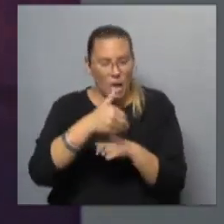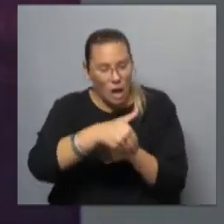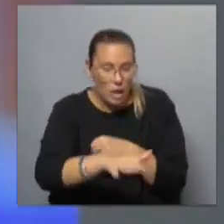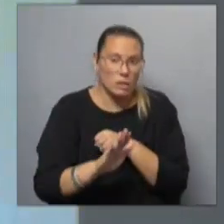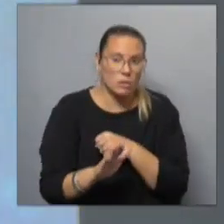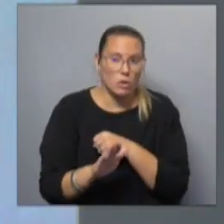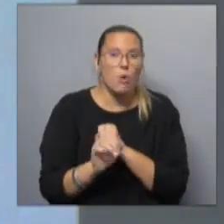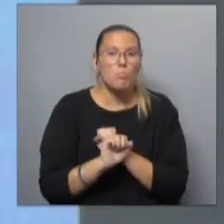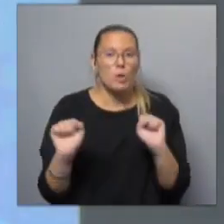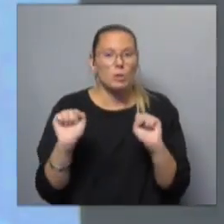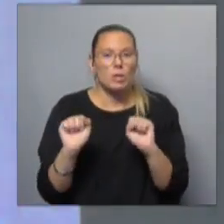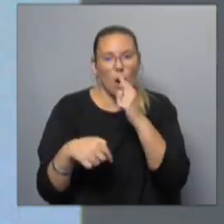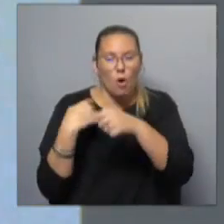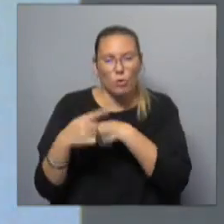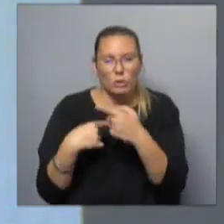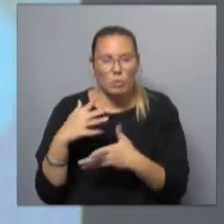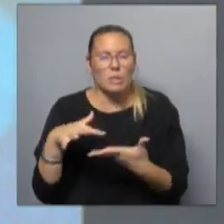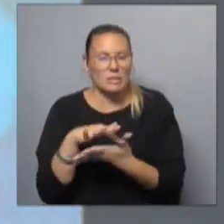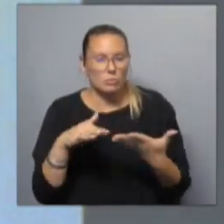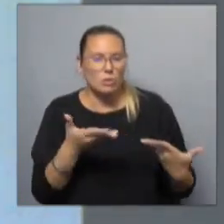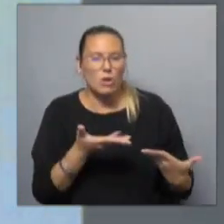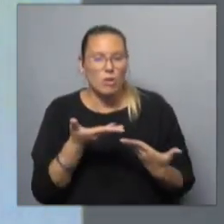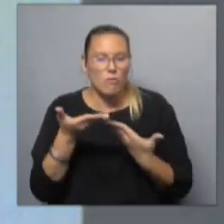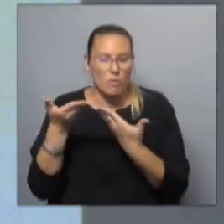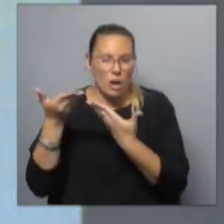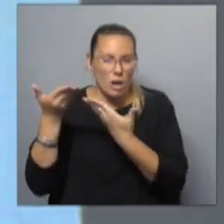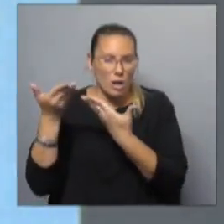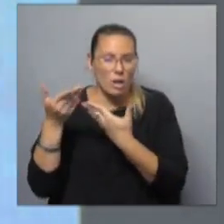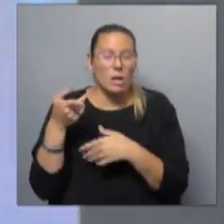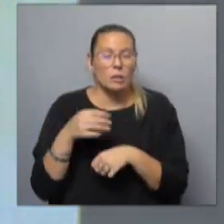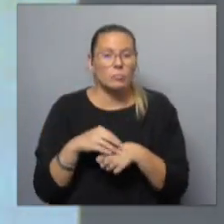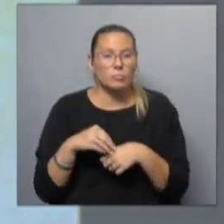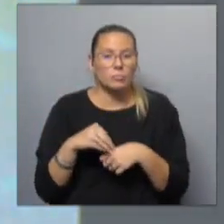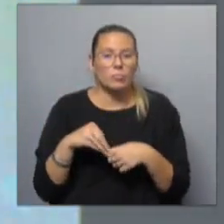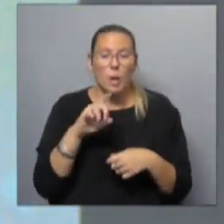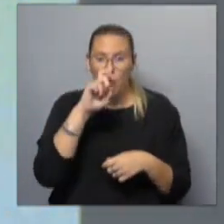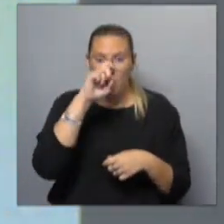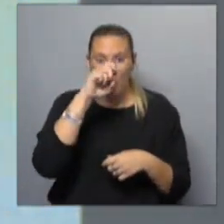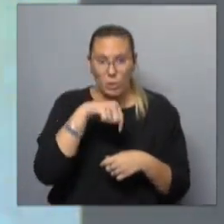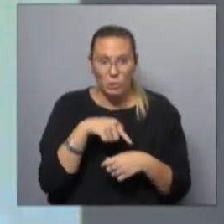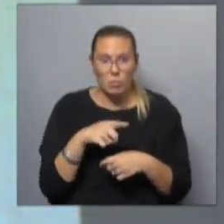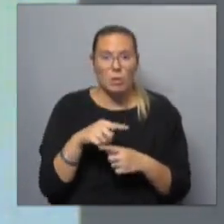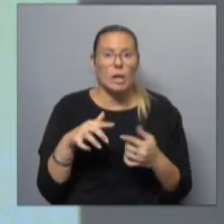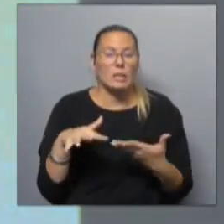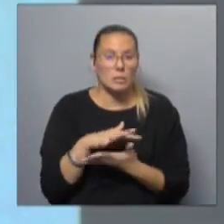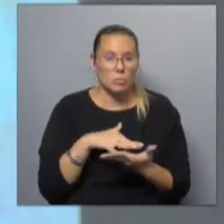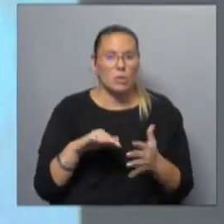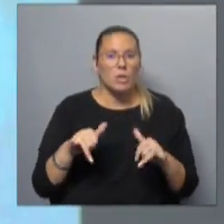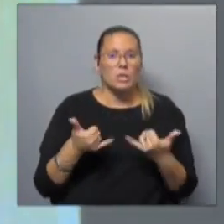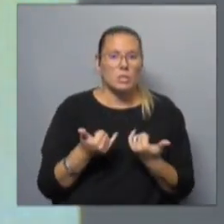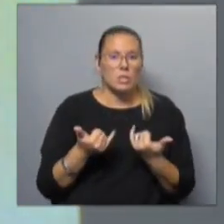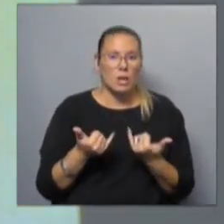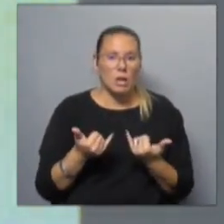mínimamente podrían seguir las tensiones inflacionarias creciendo. En ese sentido, en Montevideo, ante la carestía, digamos, ya se